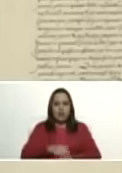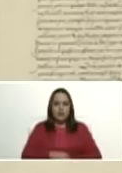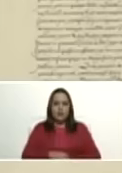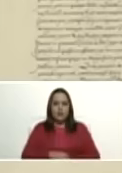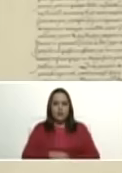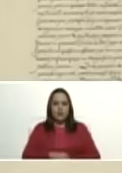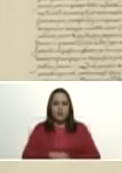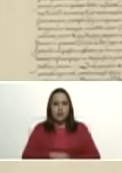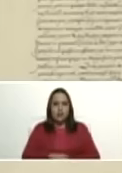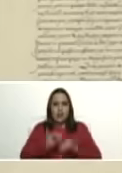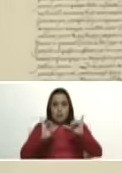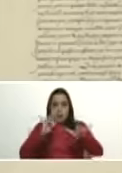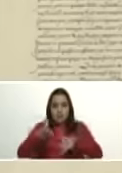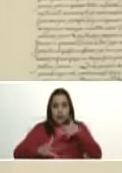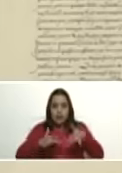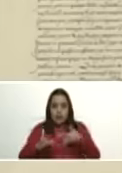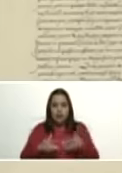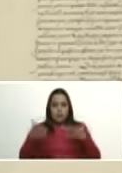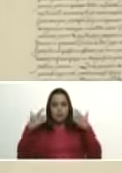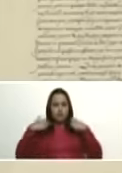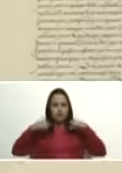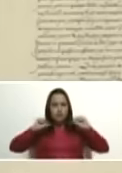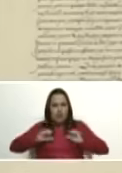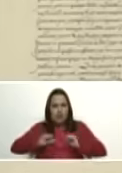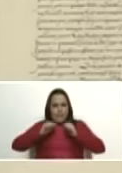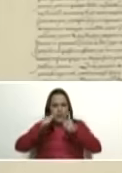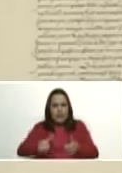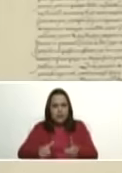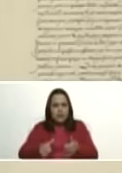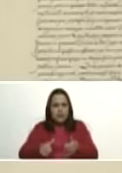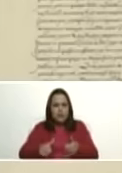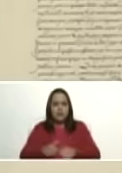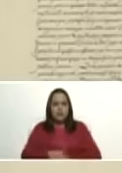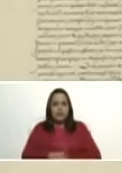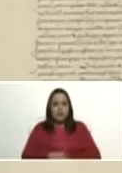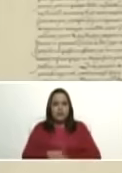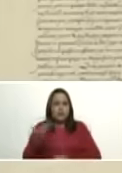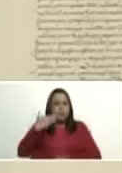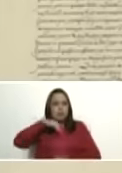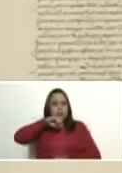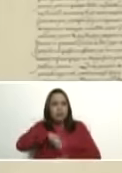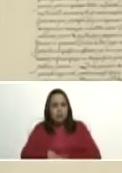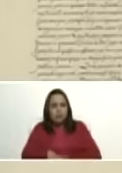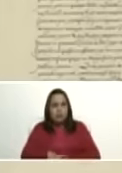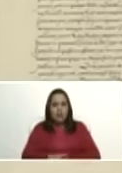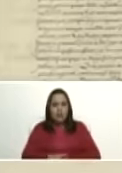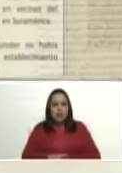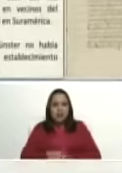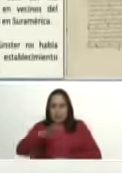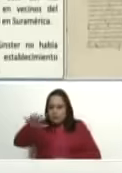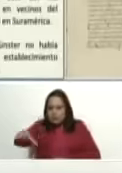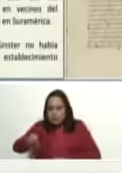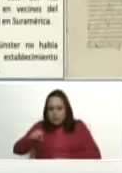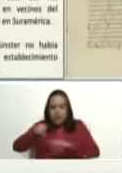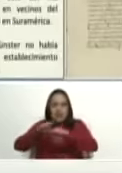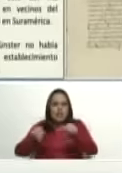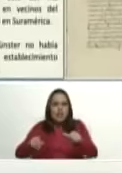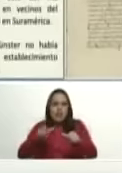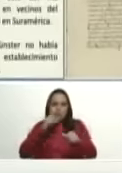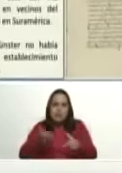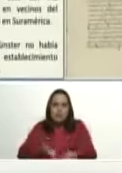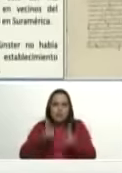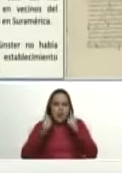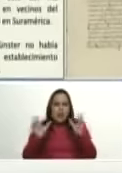Y con este acto inician lo que sería para entonces una posesión legítima de una